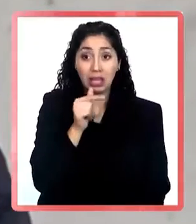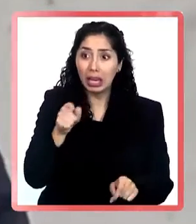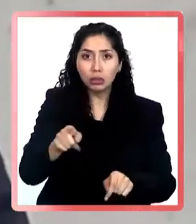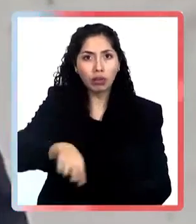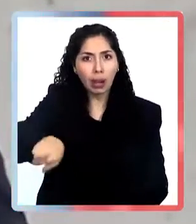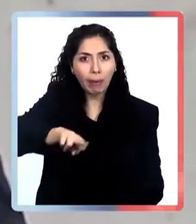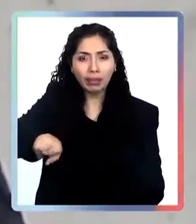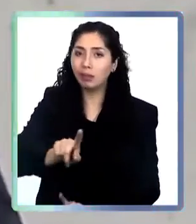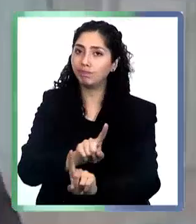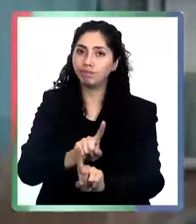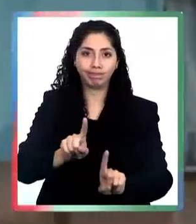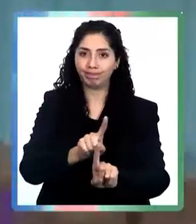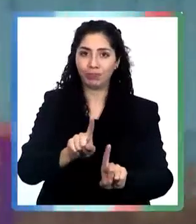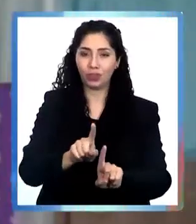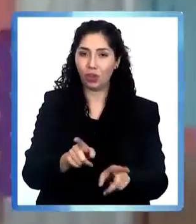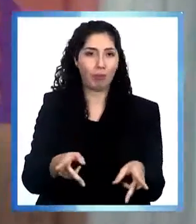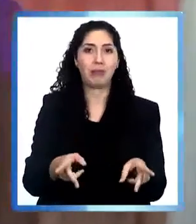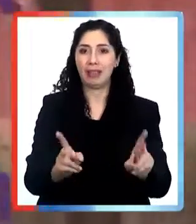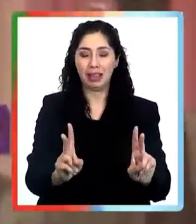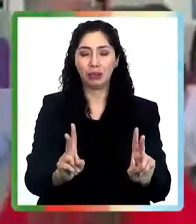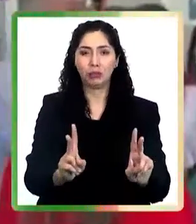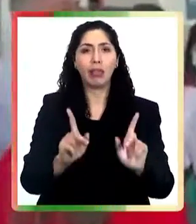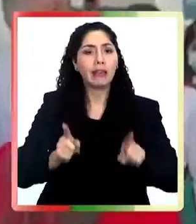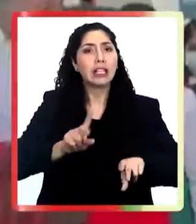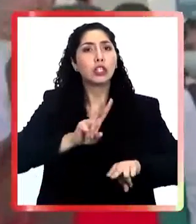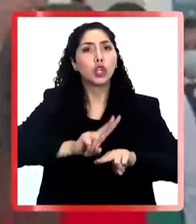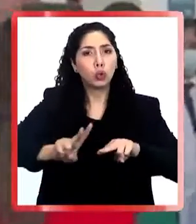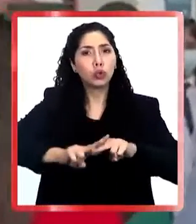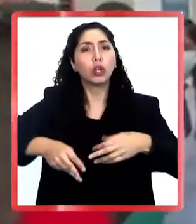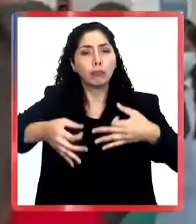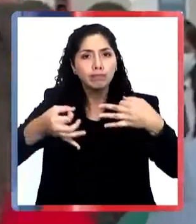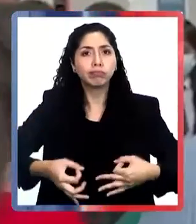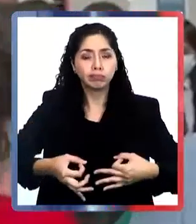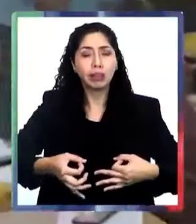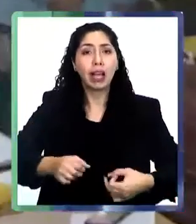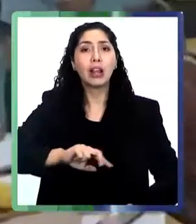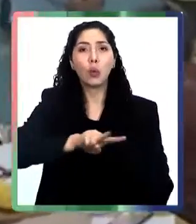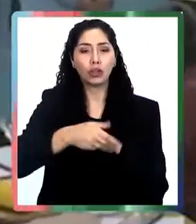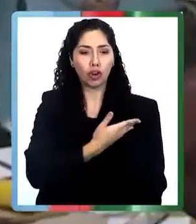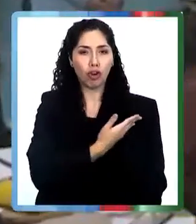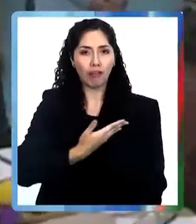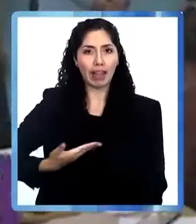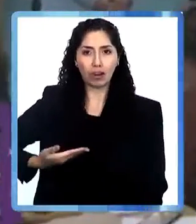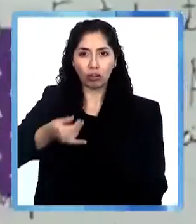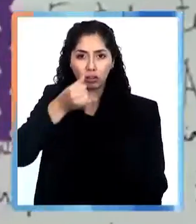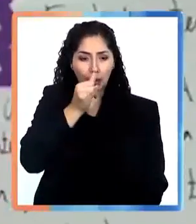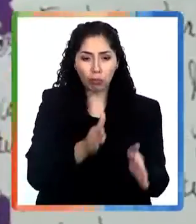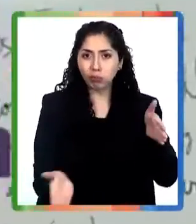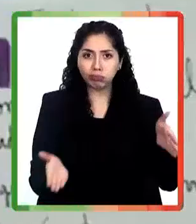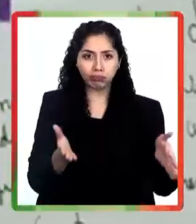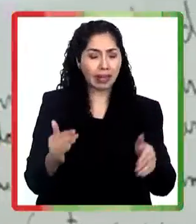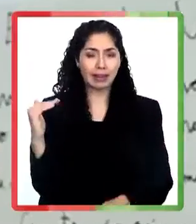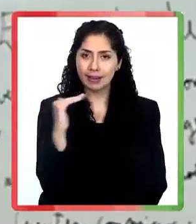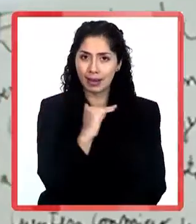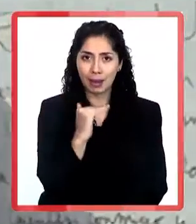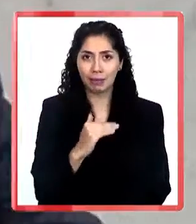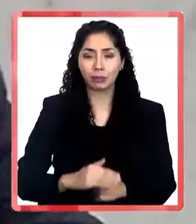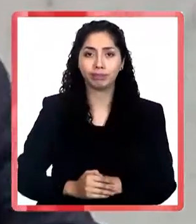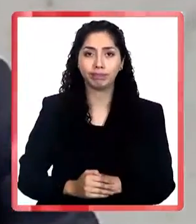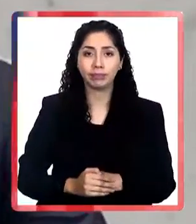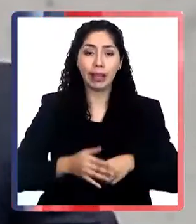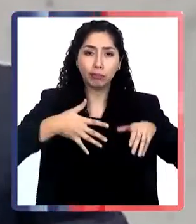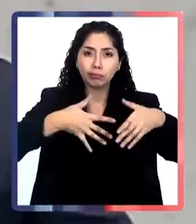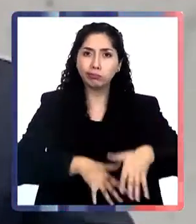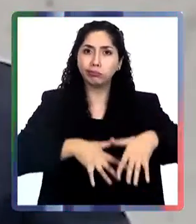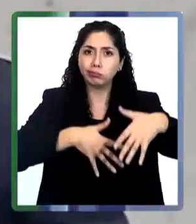a permitir que esto siga así cuenten con soluciones definitivas dentro de nuestro periodo de gobierno a la mayor brevedad posible el